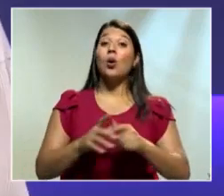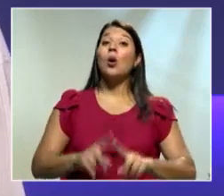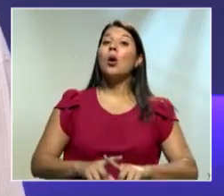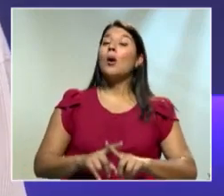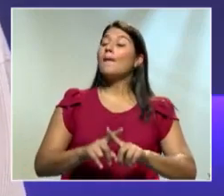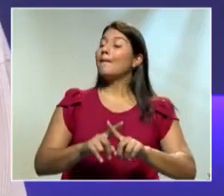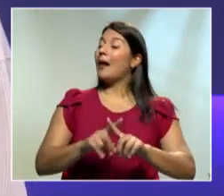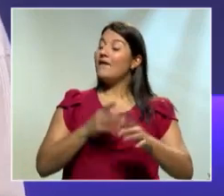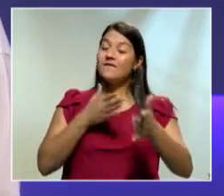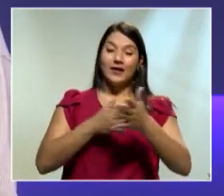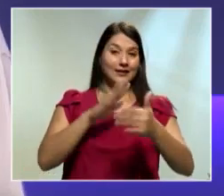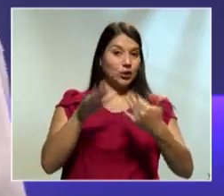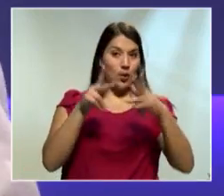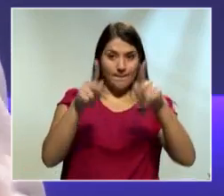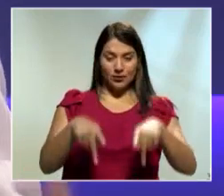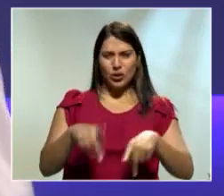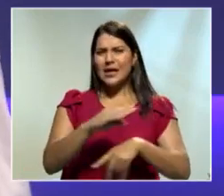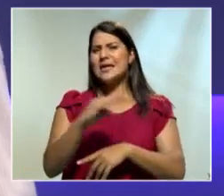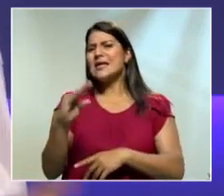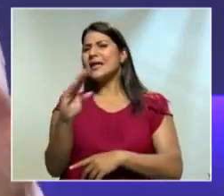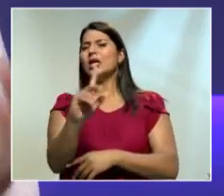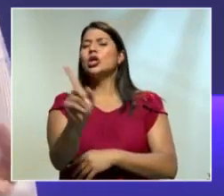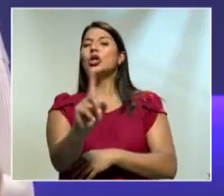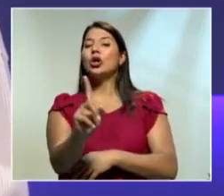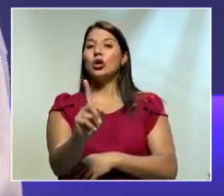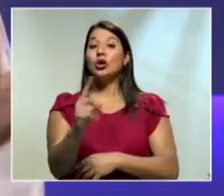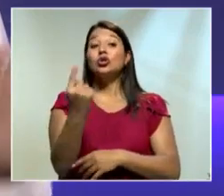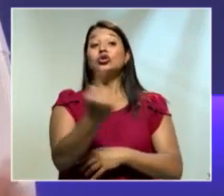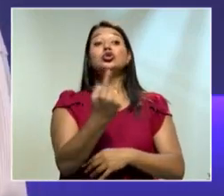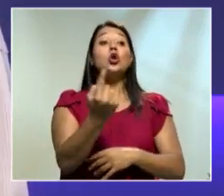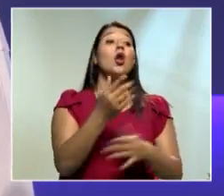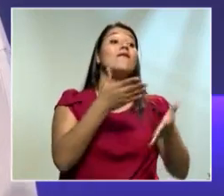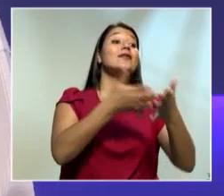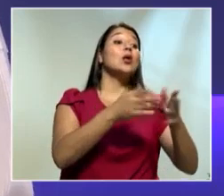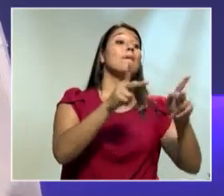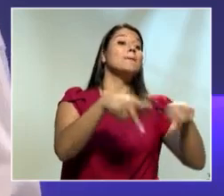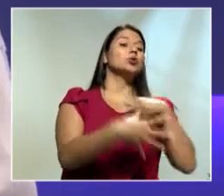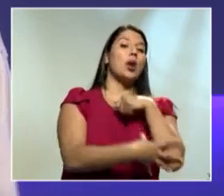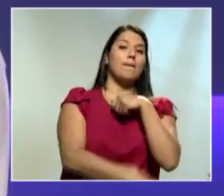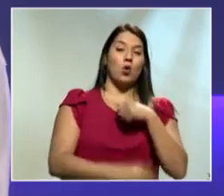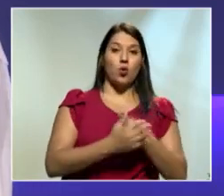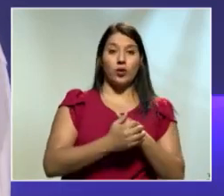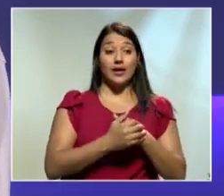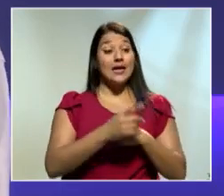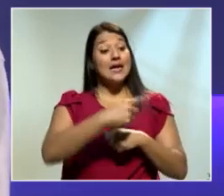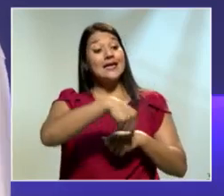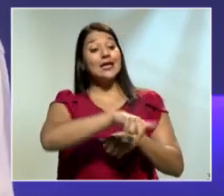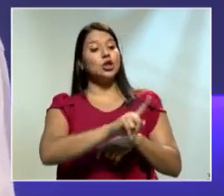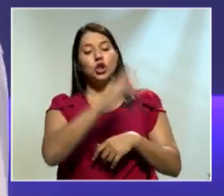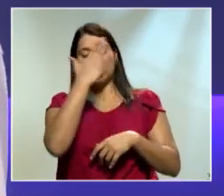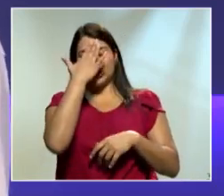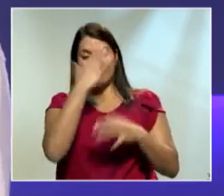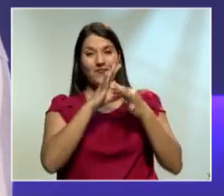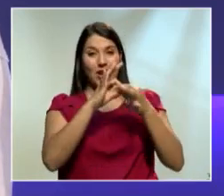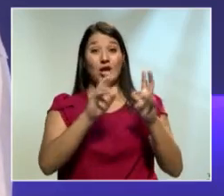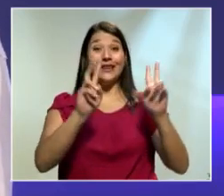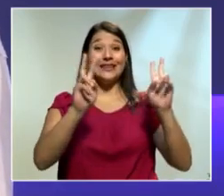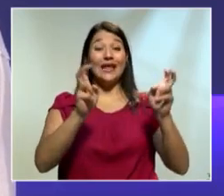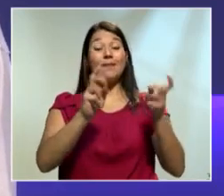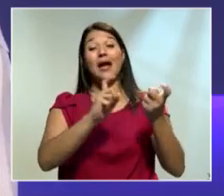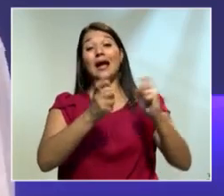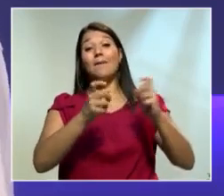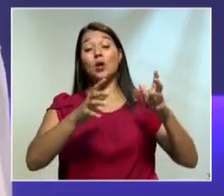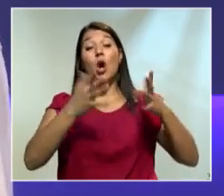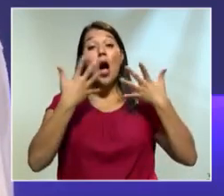van a impactar a todos y todas. Y no es como que solamente las personas pobres no sepan sobre cambio climático. En realidad el tema